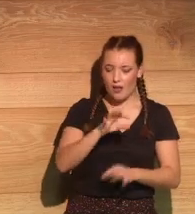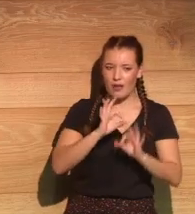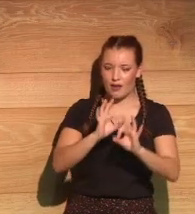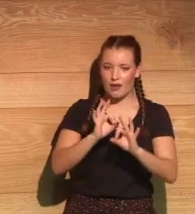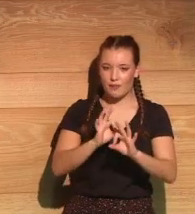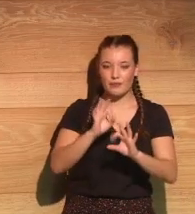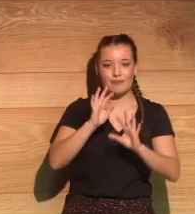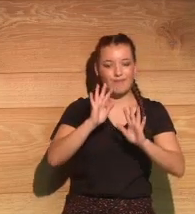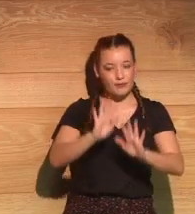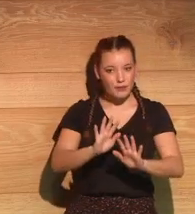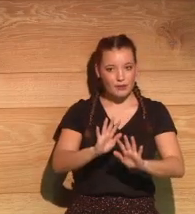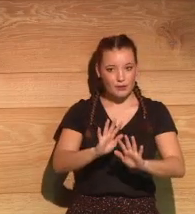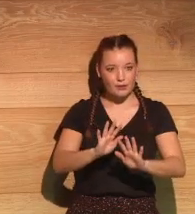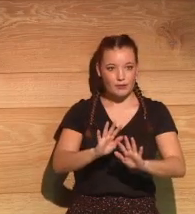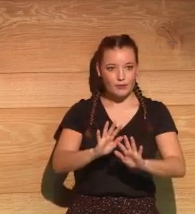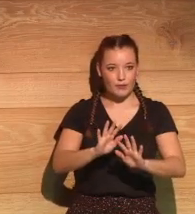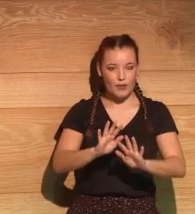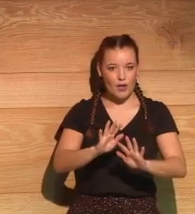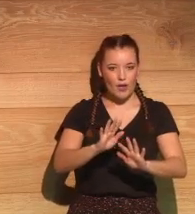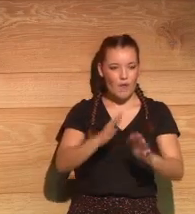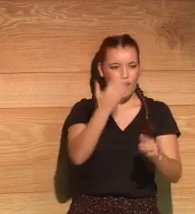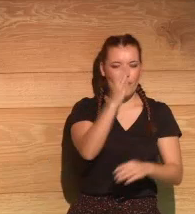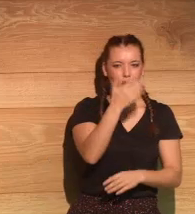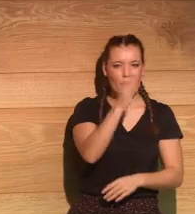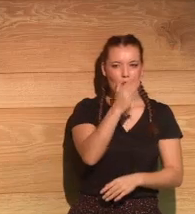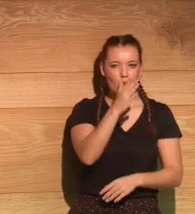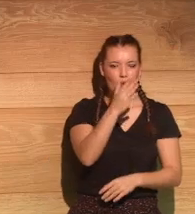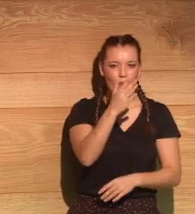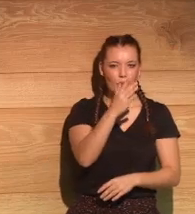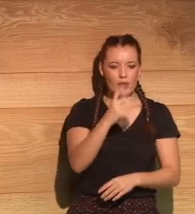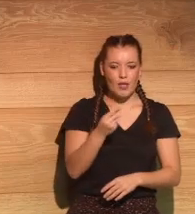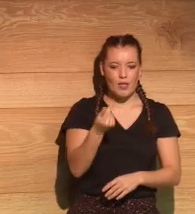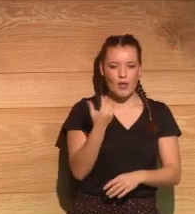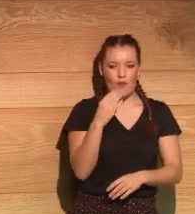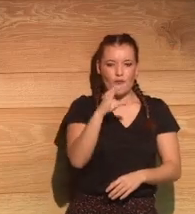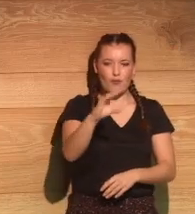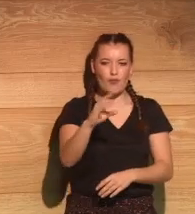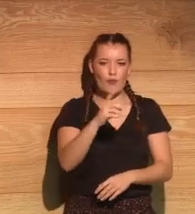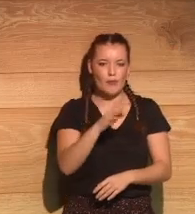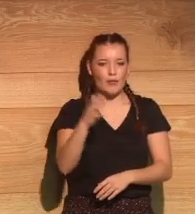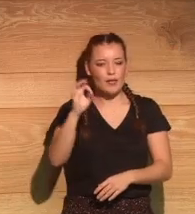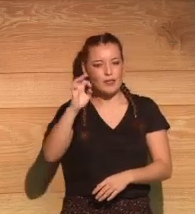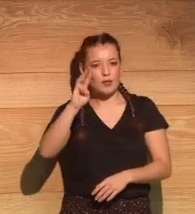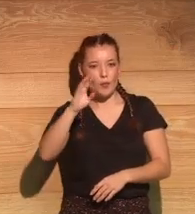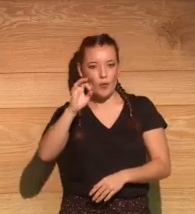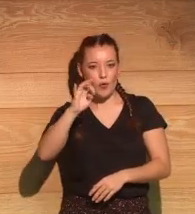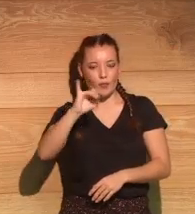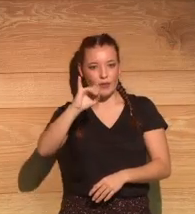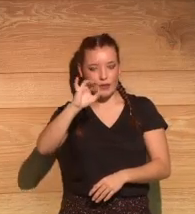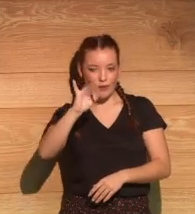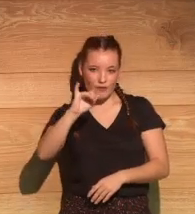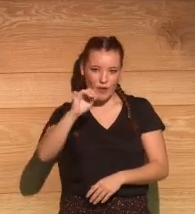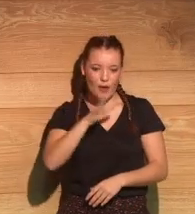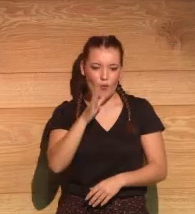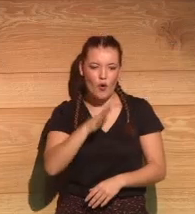explícito. Pero, ¿por qué Facebook está invirtiendo tantísimo en Spotify? ¿Y por qué Google está dirigiendo